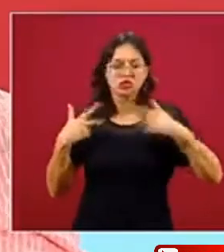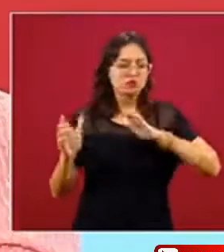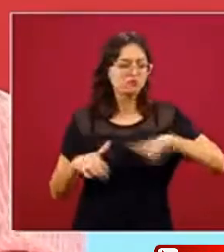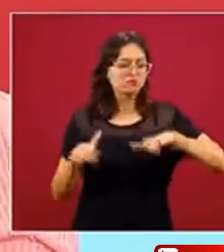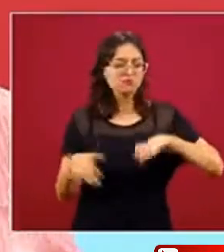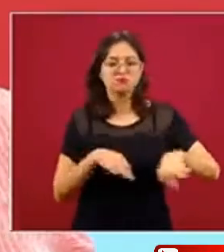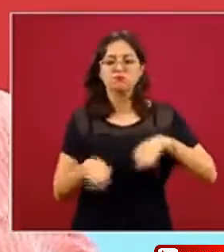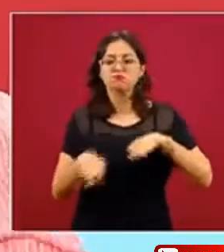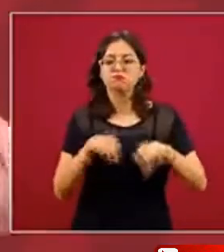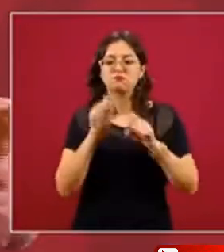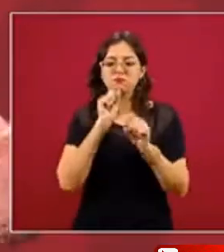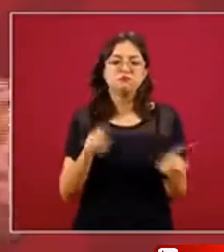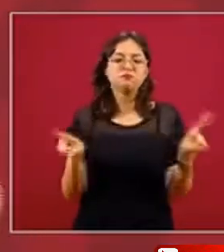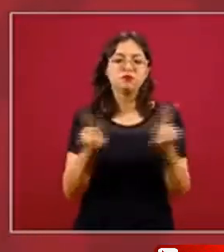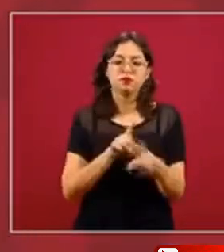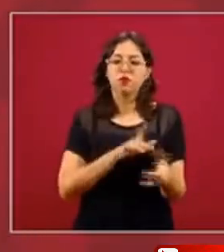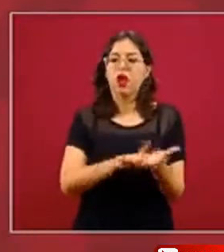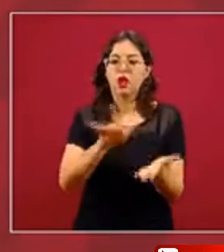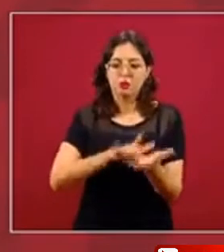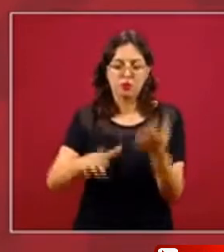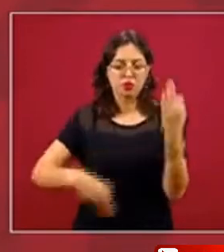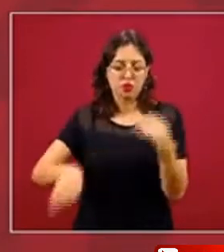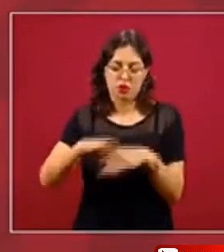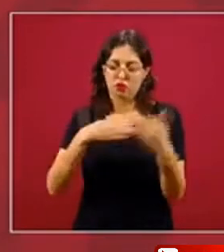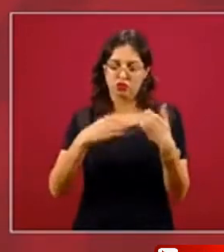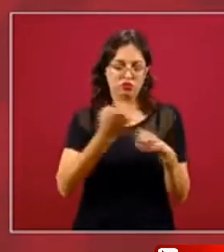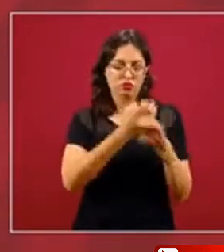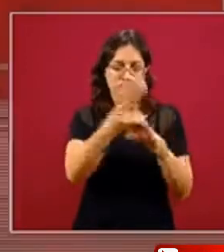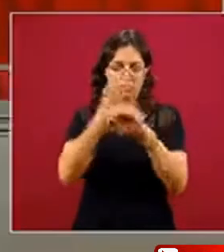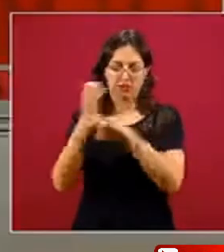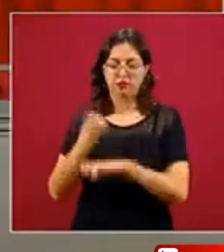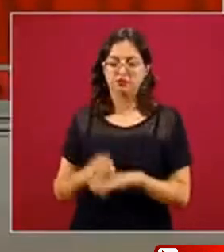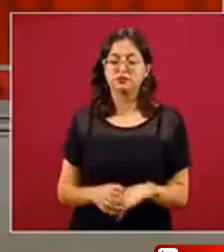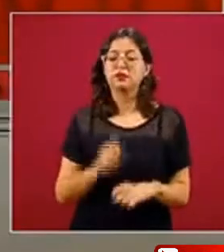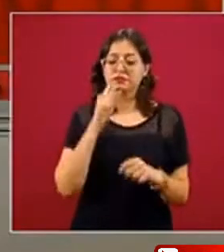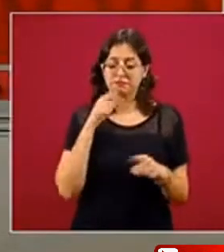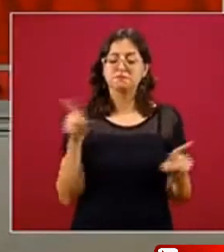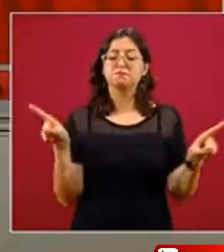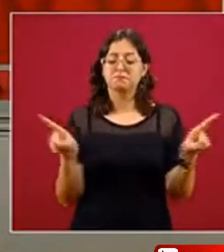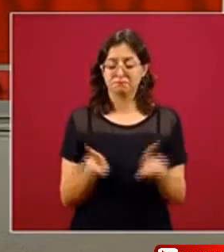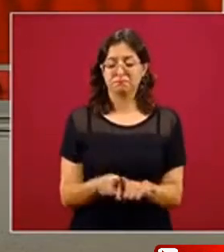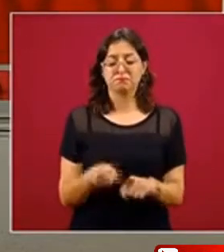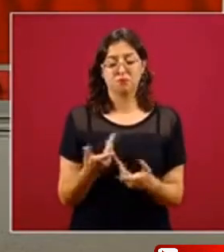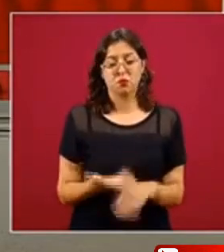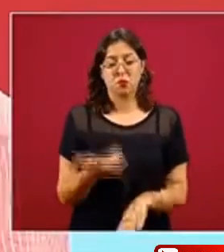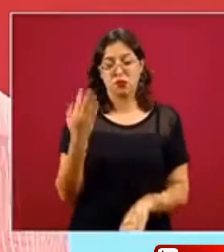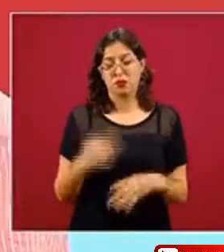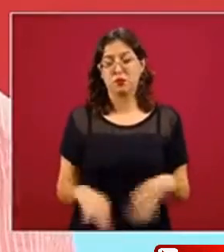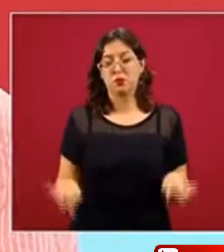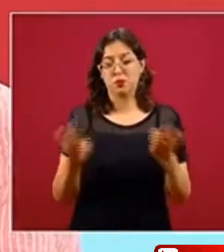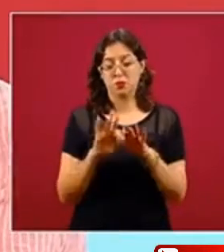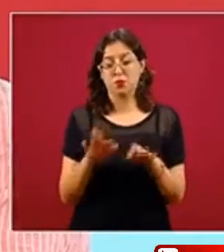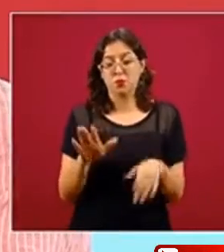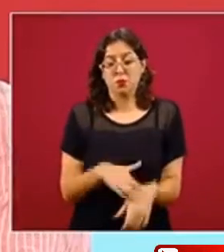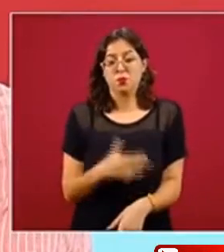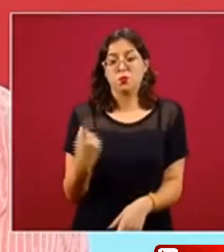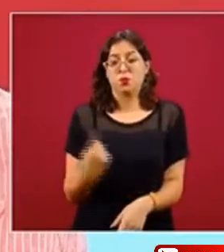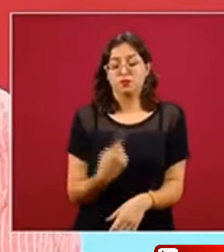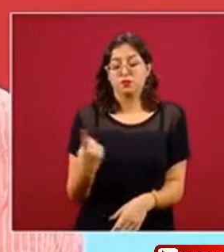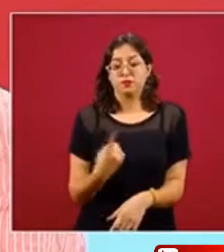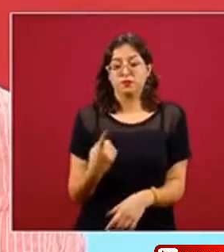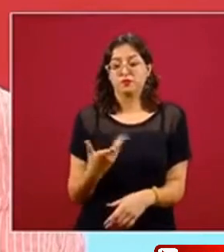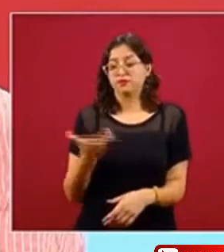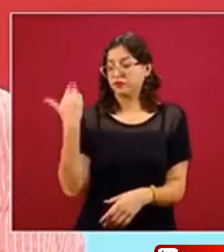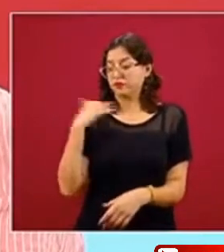y de brindar el apoyo a todas las entidades federativas. Entonces también eso es algo importante, porque cuando